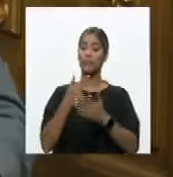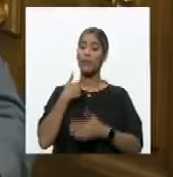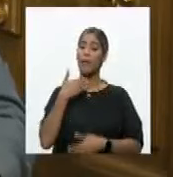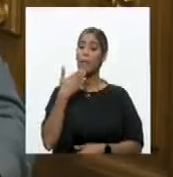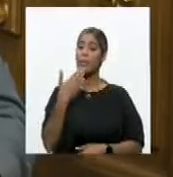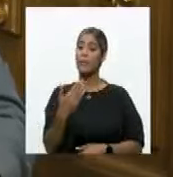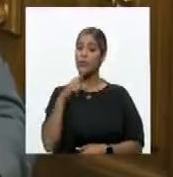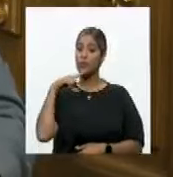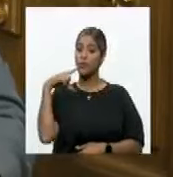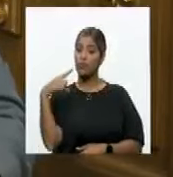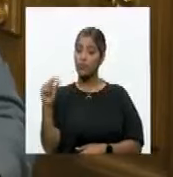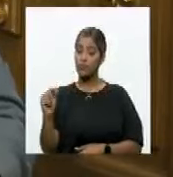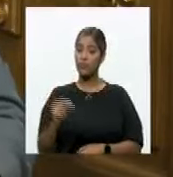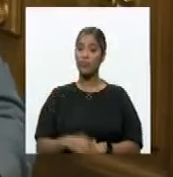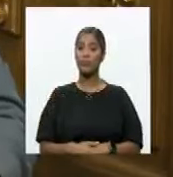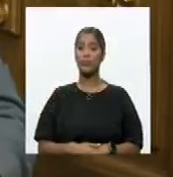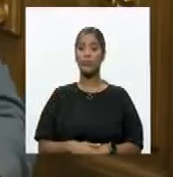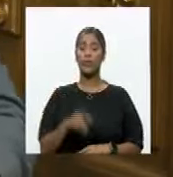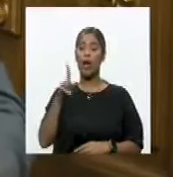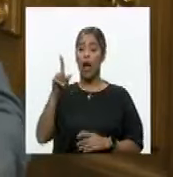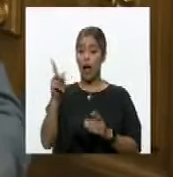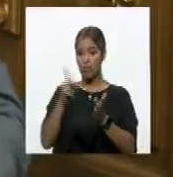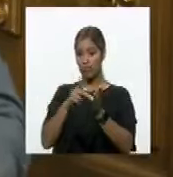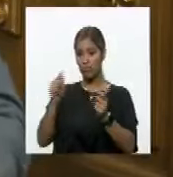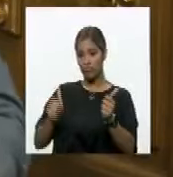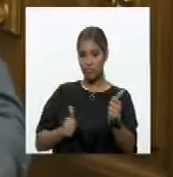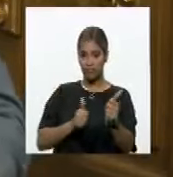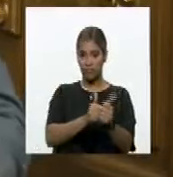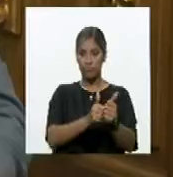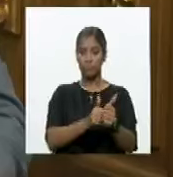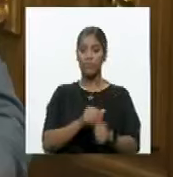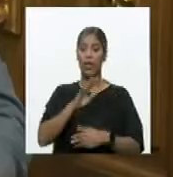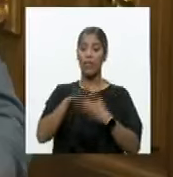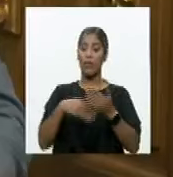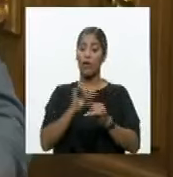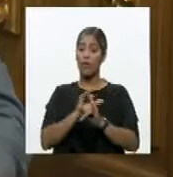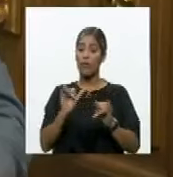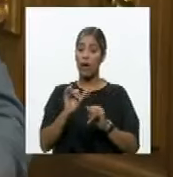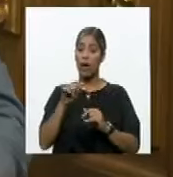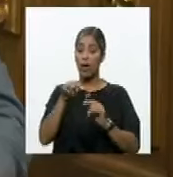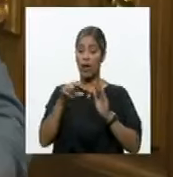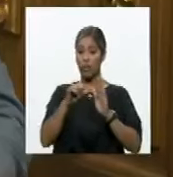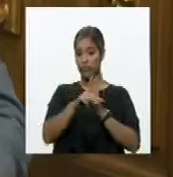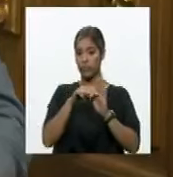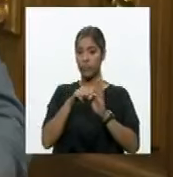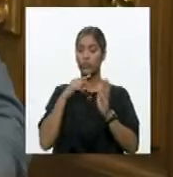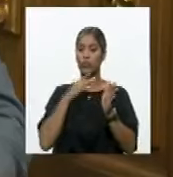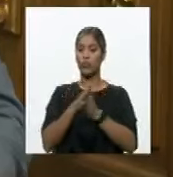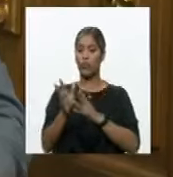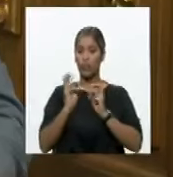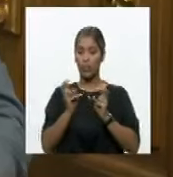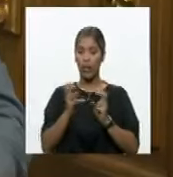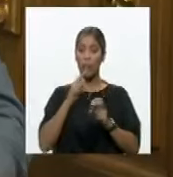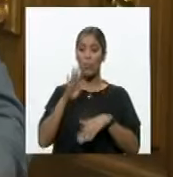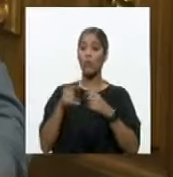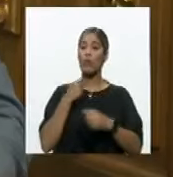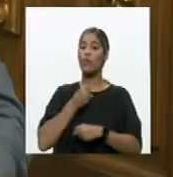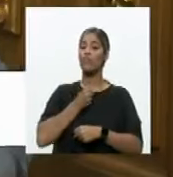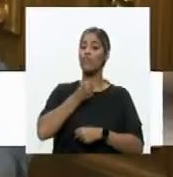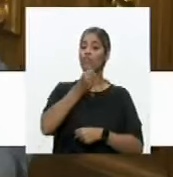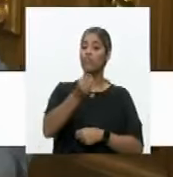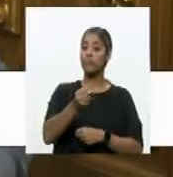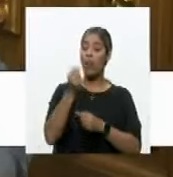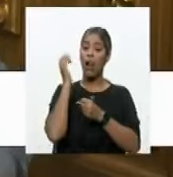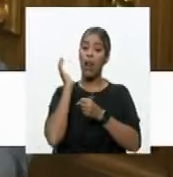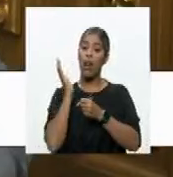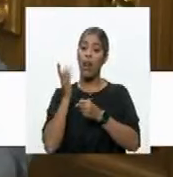para ausentarse e incorporar a su suplente respectivo. Luego de concluido el punto único con relación a la cuenta, el presidente dio el derecho de palabra para puntos de